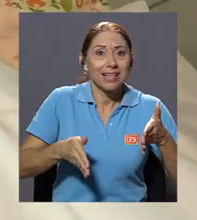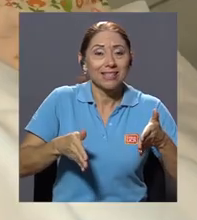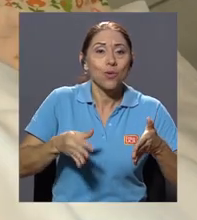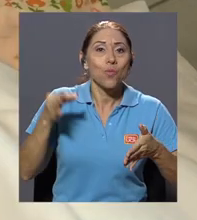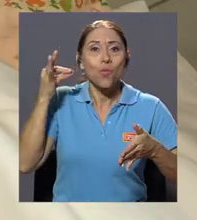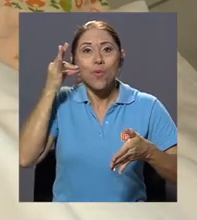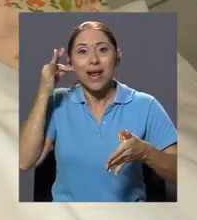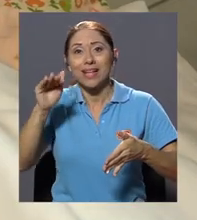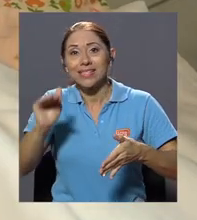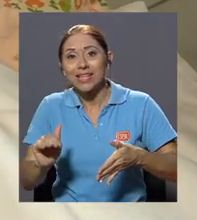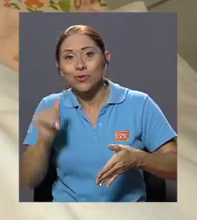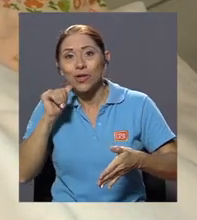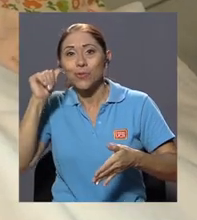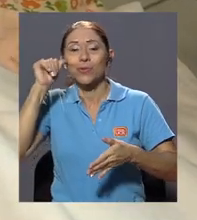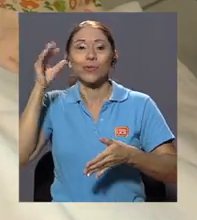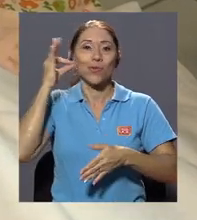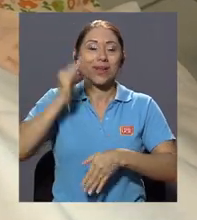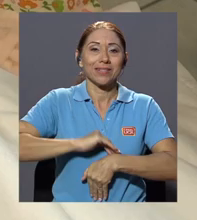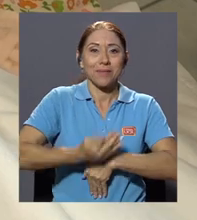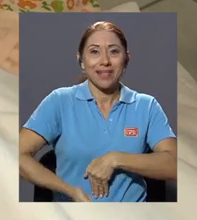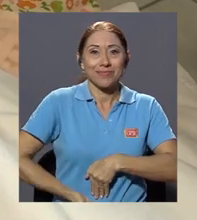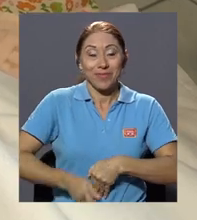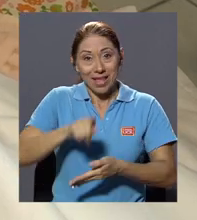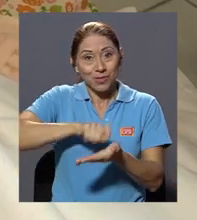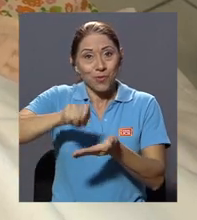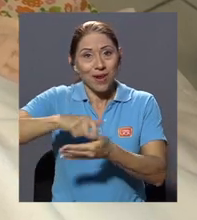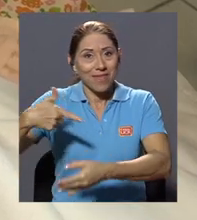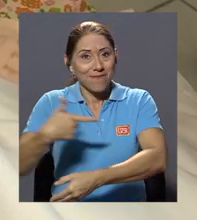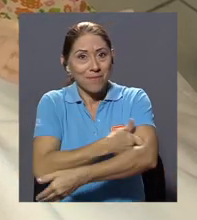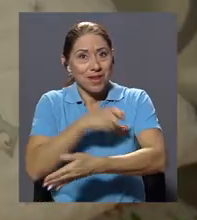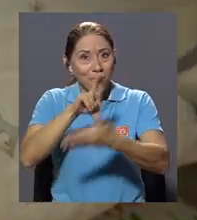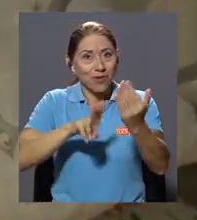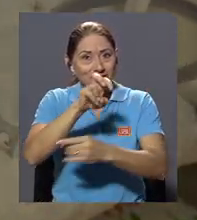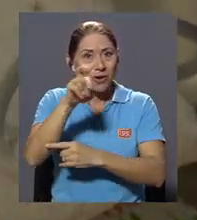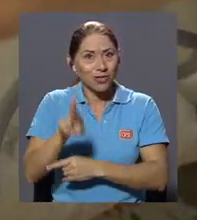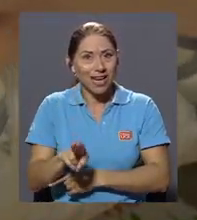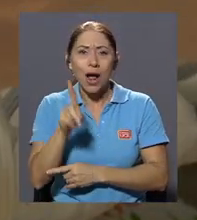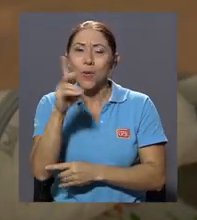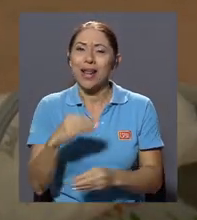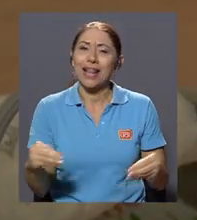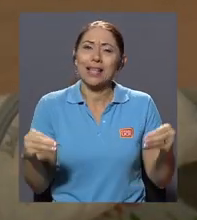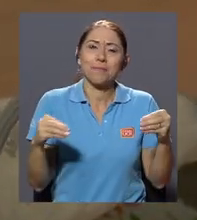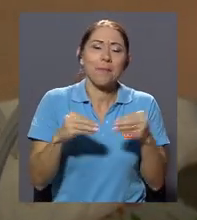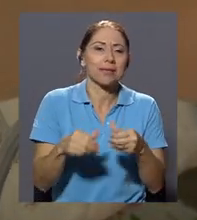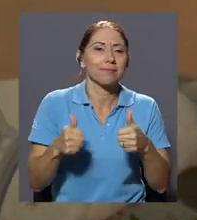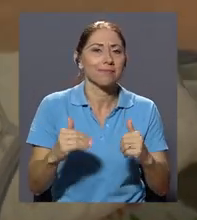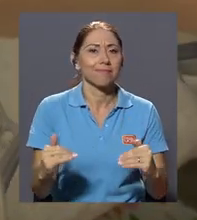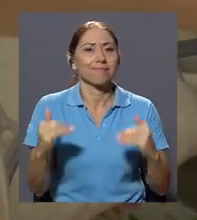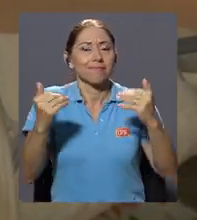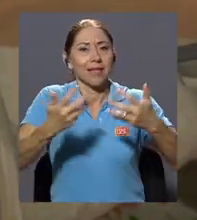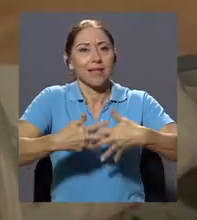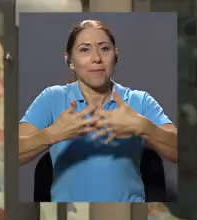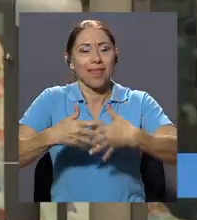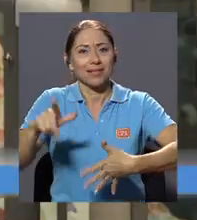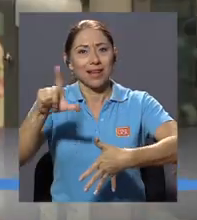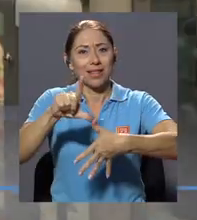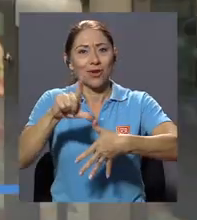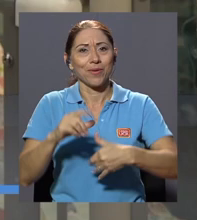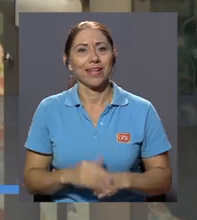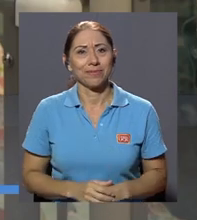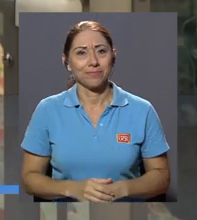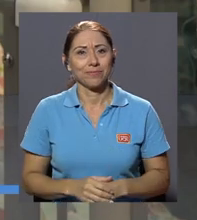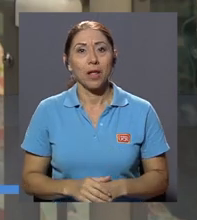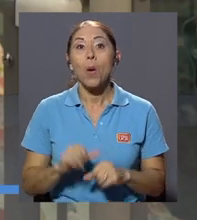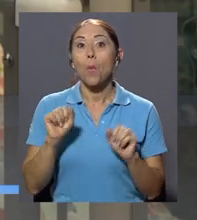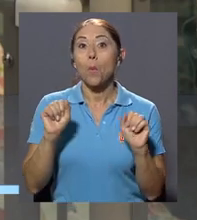embarazadas, lo que convierte a la Escuela de Enfermería de la Universidad de Costa Rica en una de las más equipadas de Latinoamérica. Pueden ser